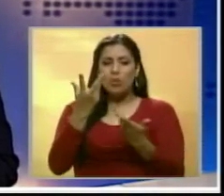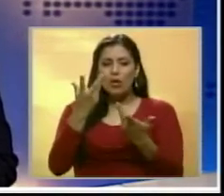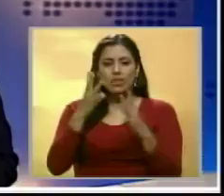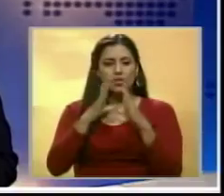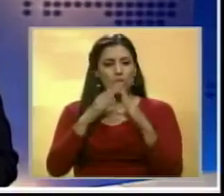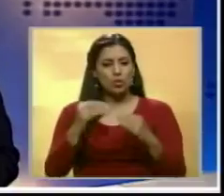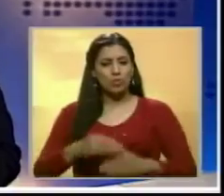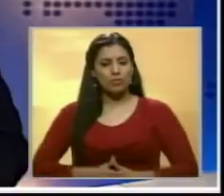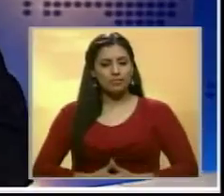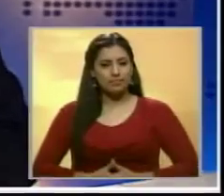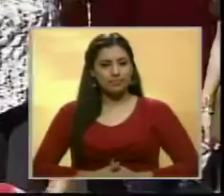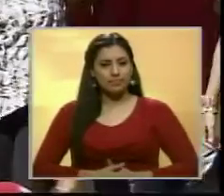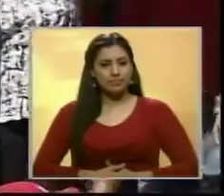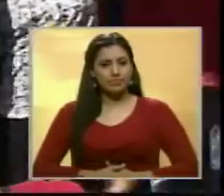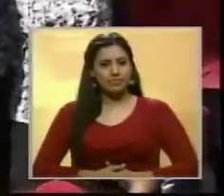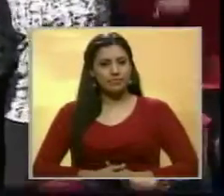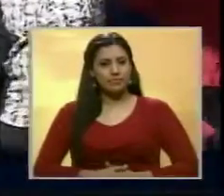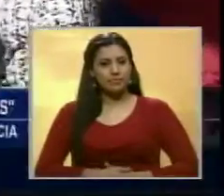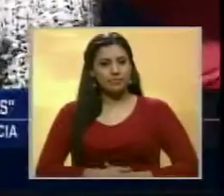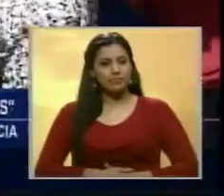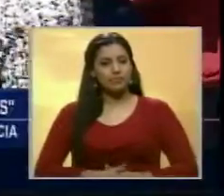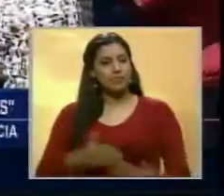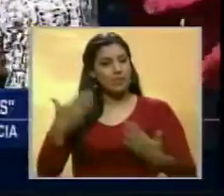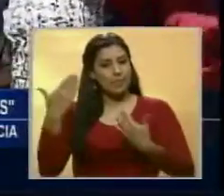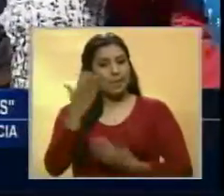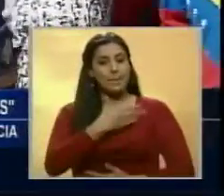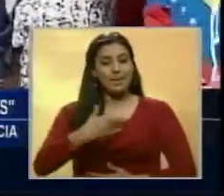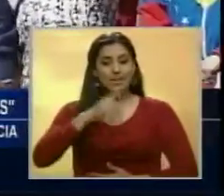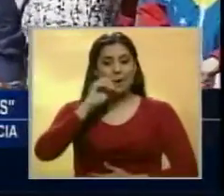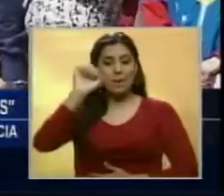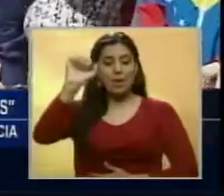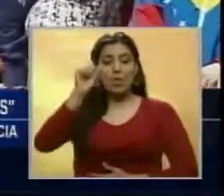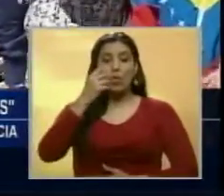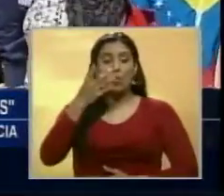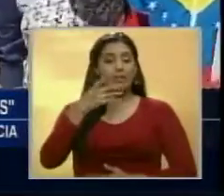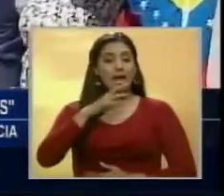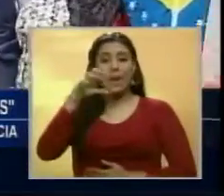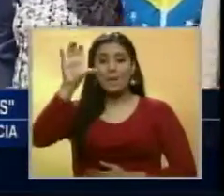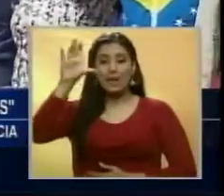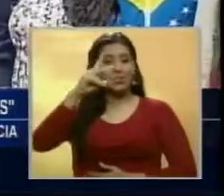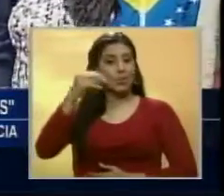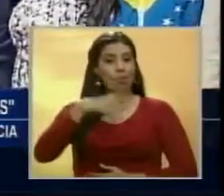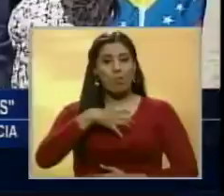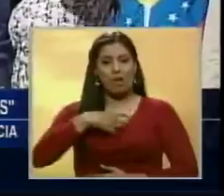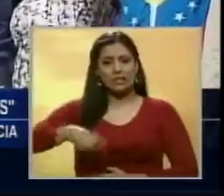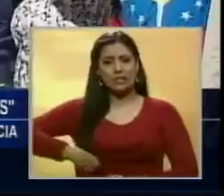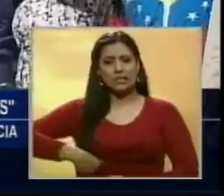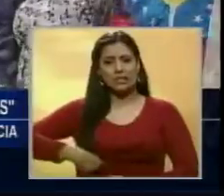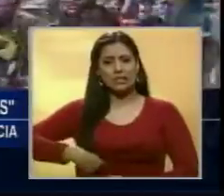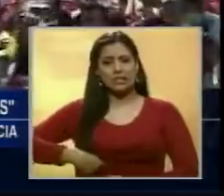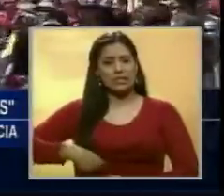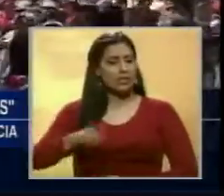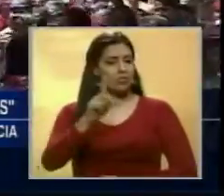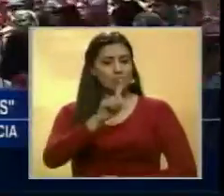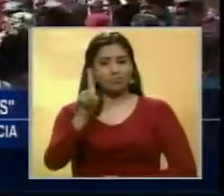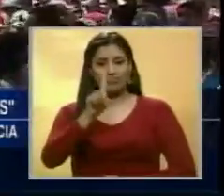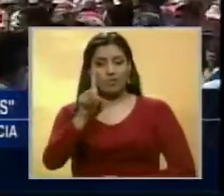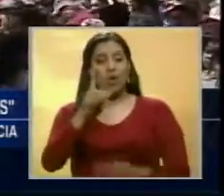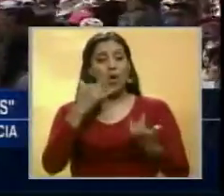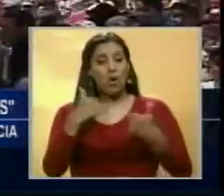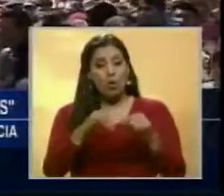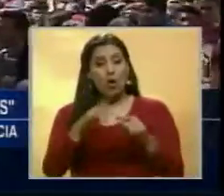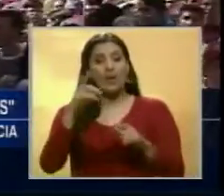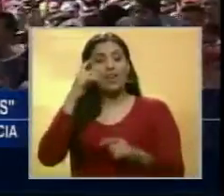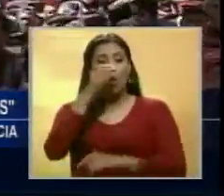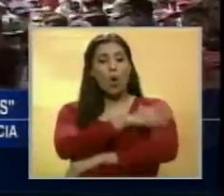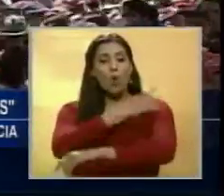nos tiene el informe. Adelante. El jefe del Estado señaló que el país no puede caer en las provocaciones de la dirigencia de oposición que,